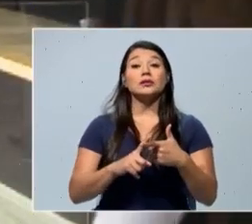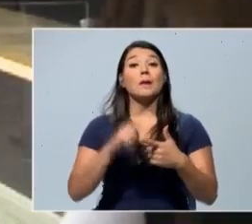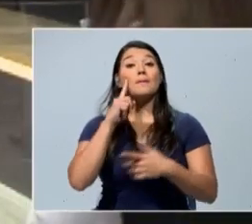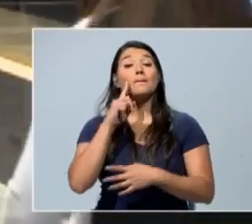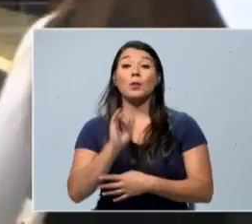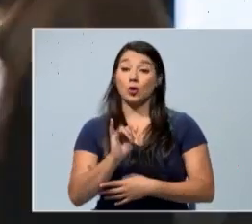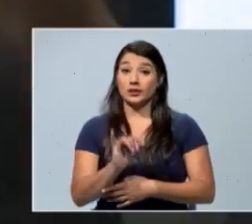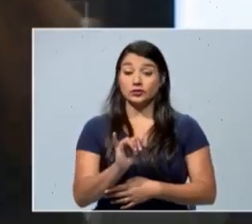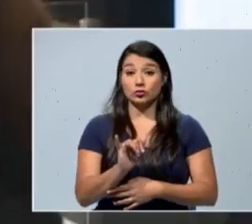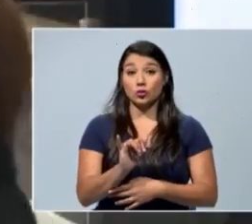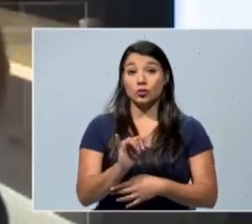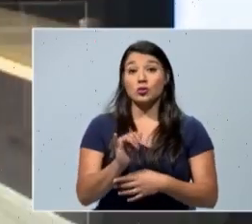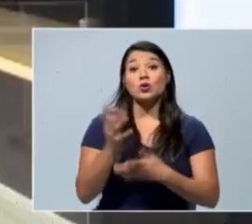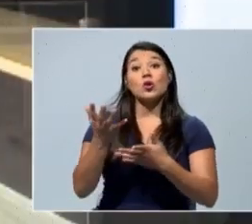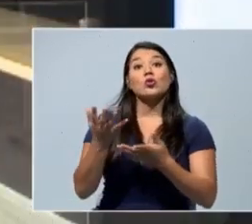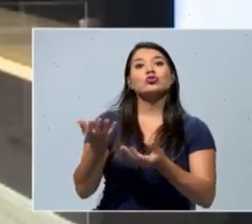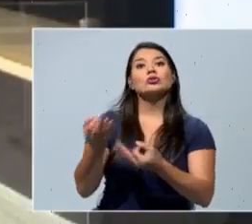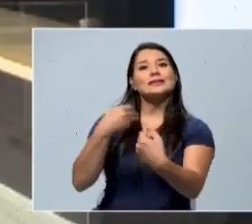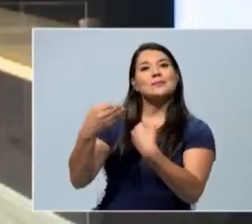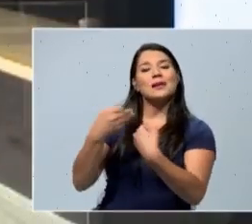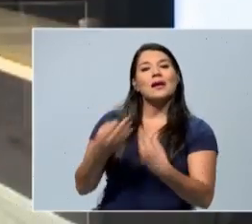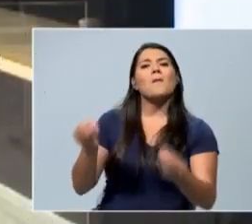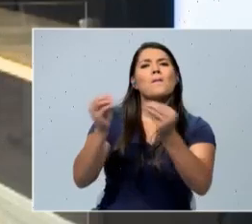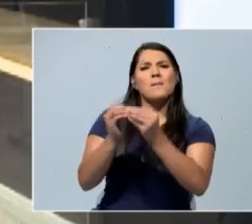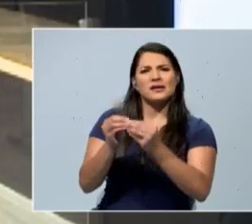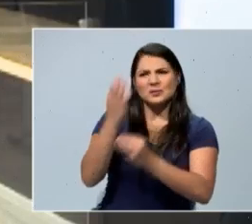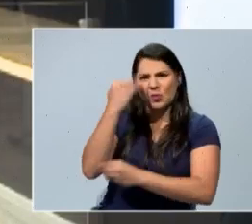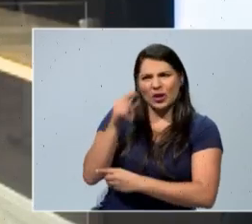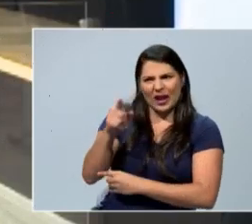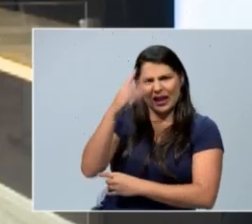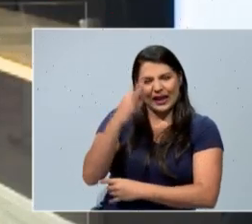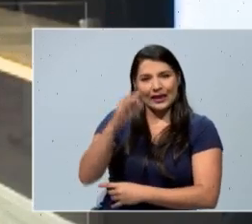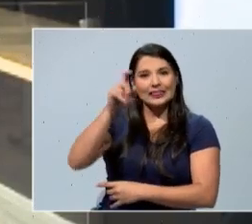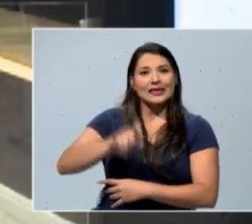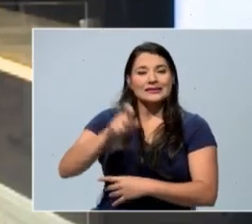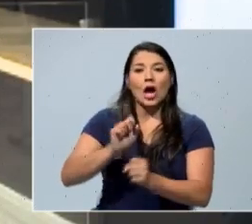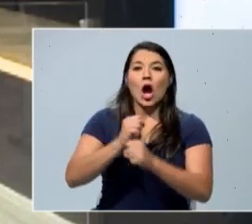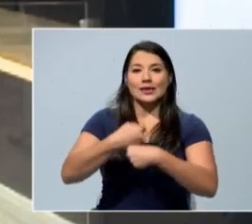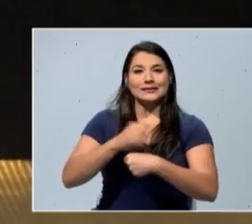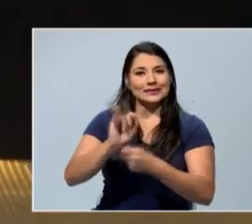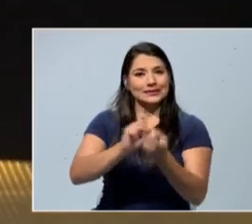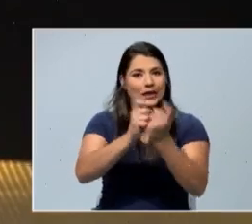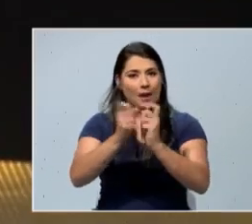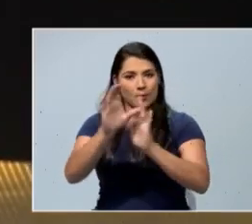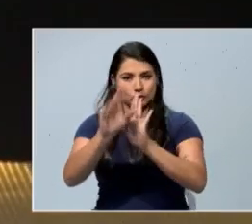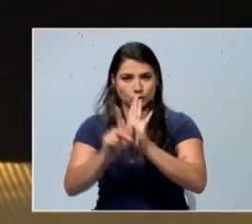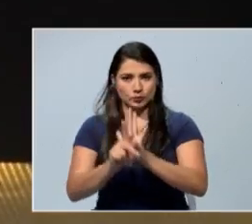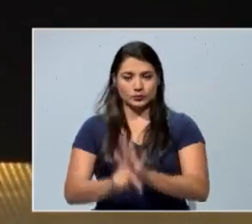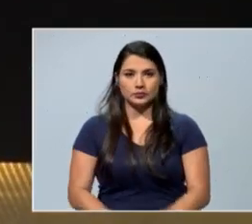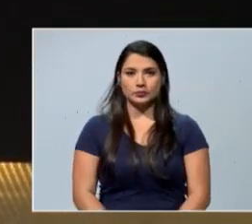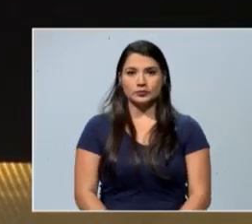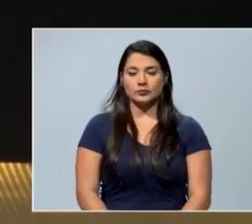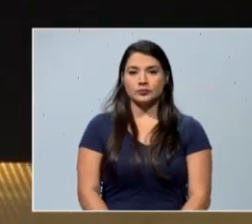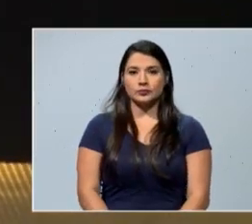pues él nos brinda más detalles sobre por qué pues considera oportuno impulsar esta reforma constitucional.